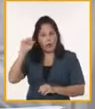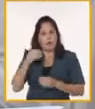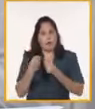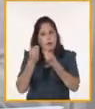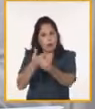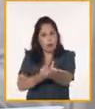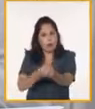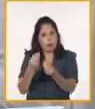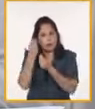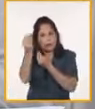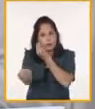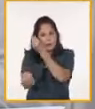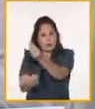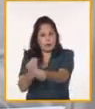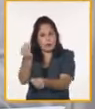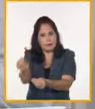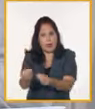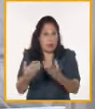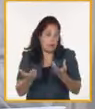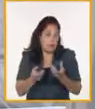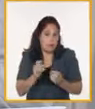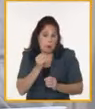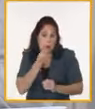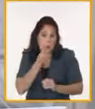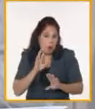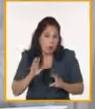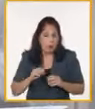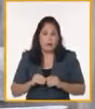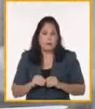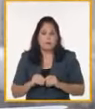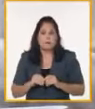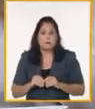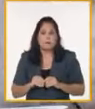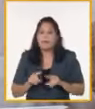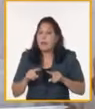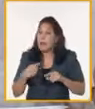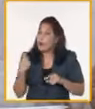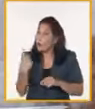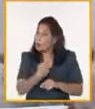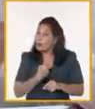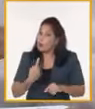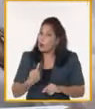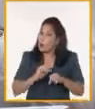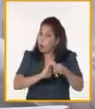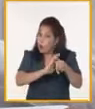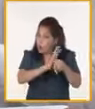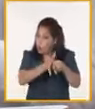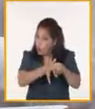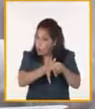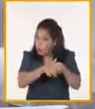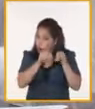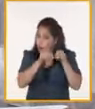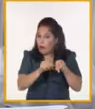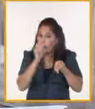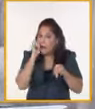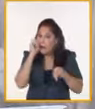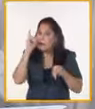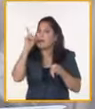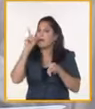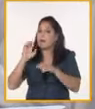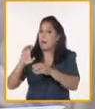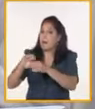de de que de aislamiento que teníamos en la covid Pero todas esas cosas que hicimos en la covid También tenemos experiencia de actores